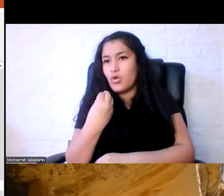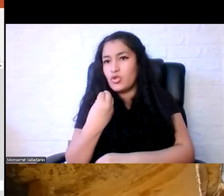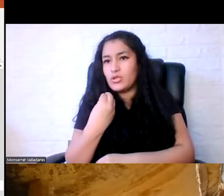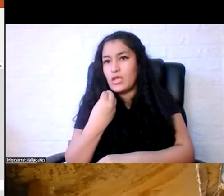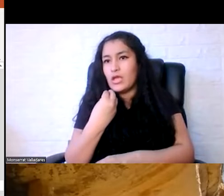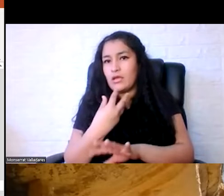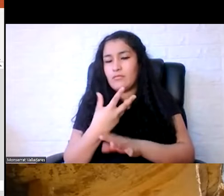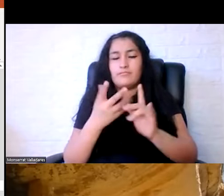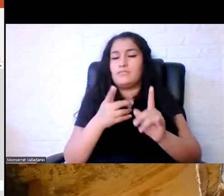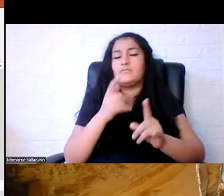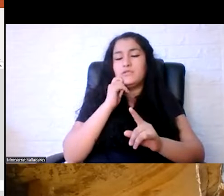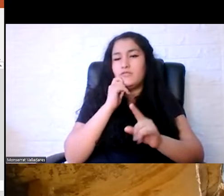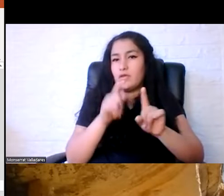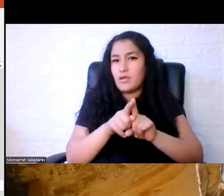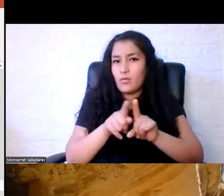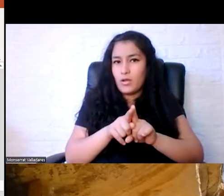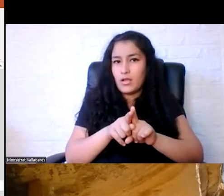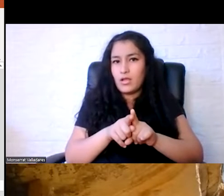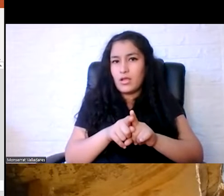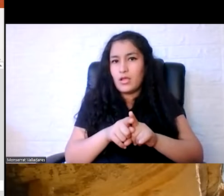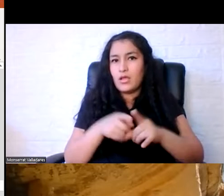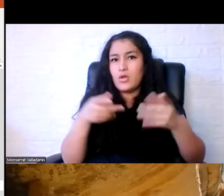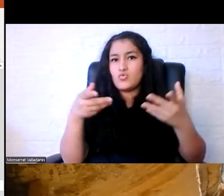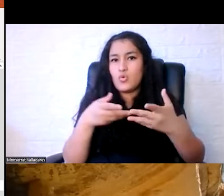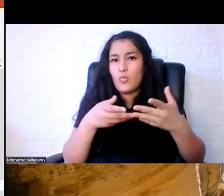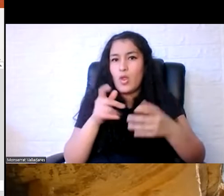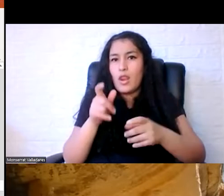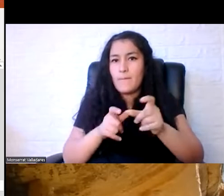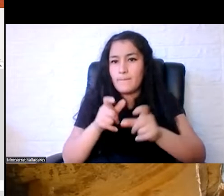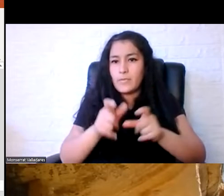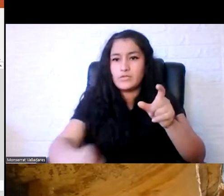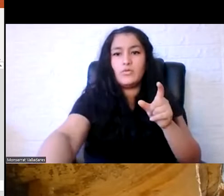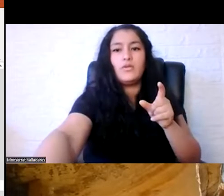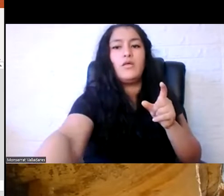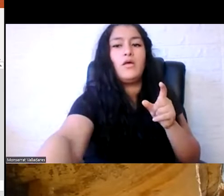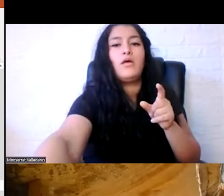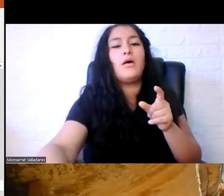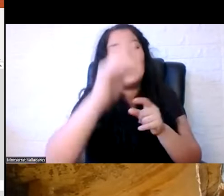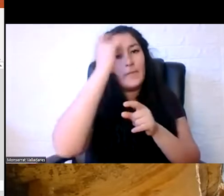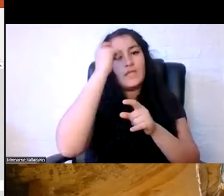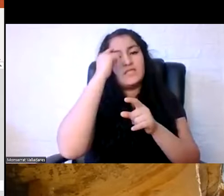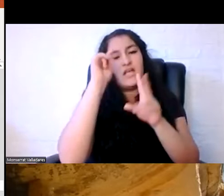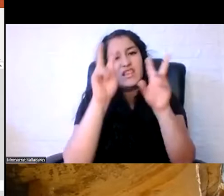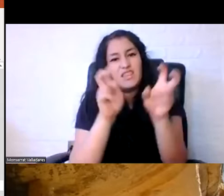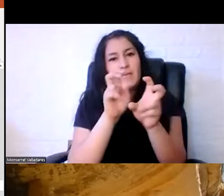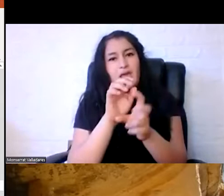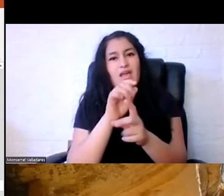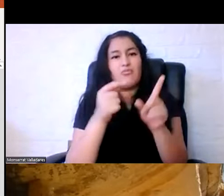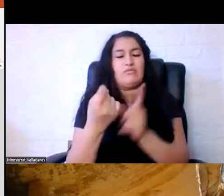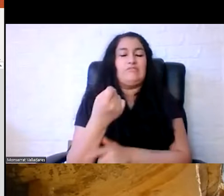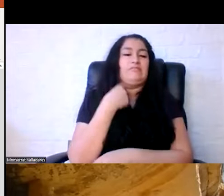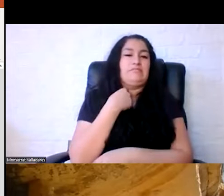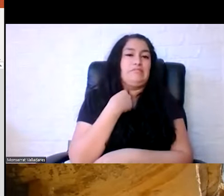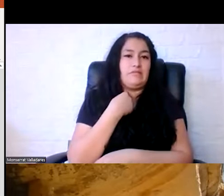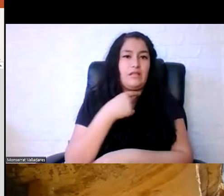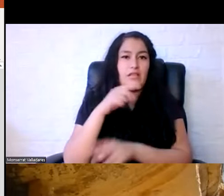nos fijamos nosotros en qué tanto las personas percibían que son estigmatizadas por su profesión y